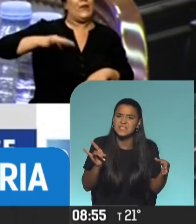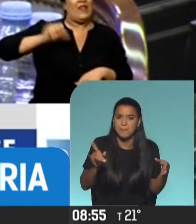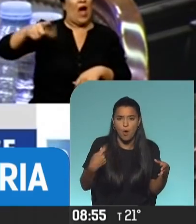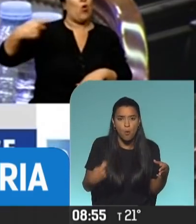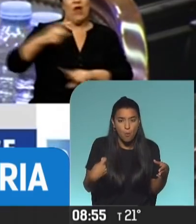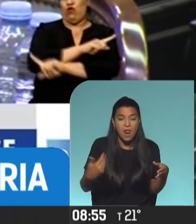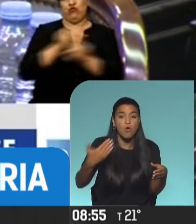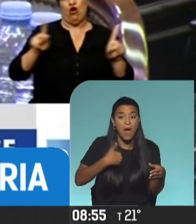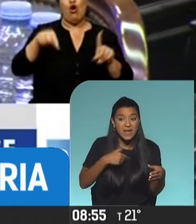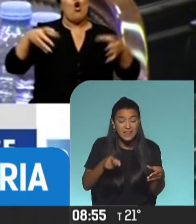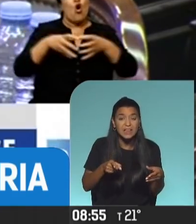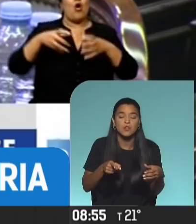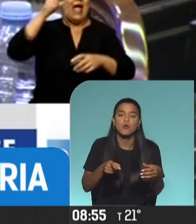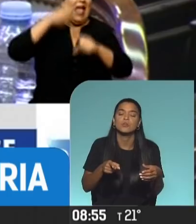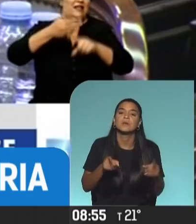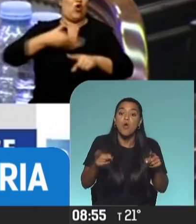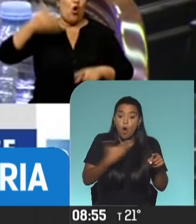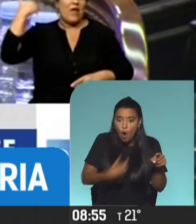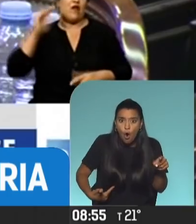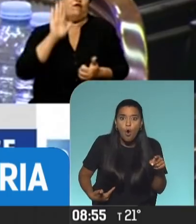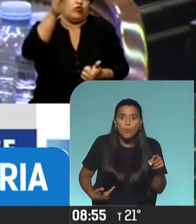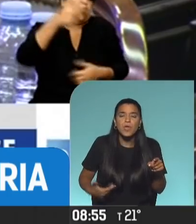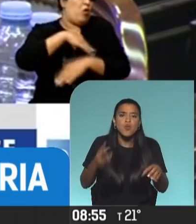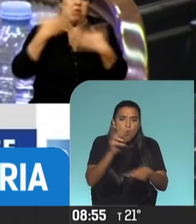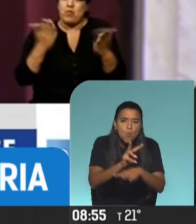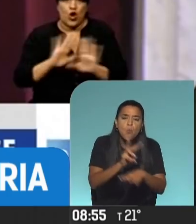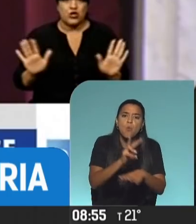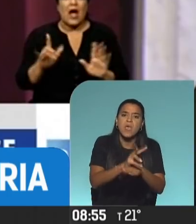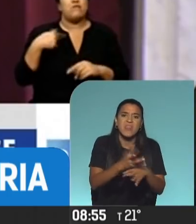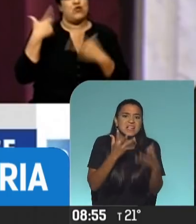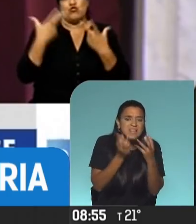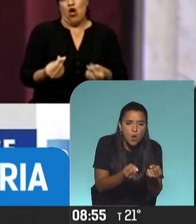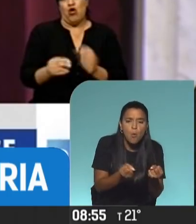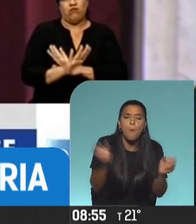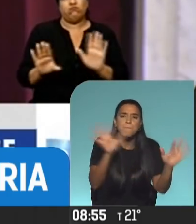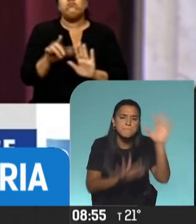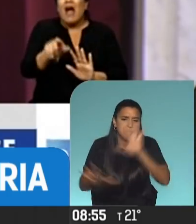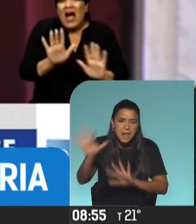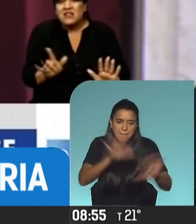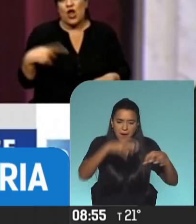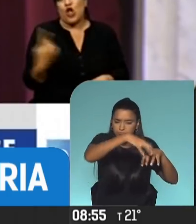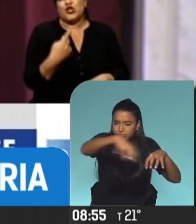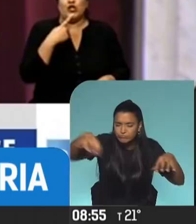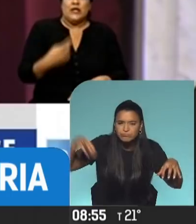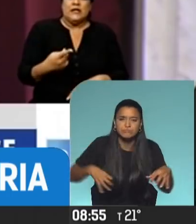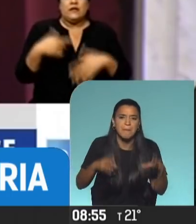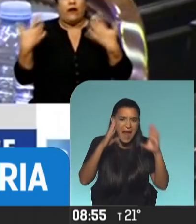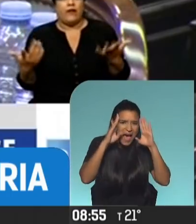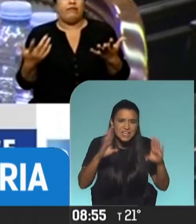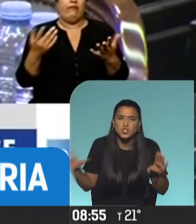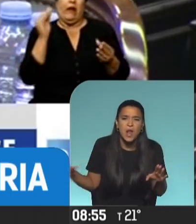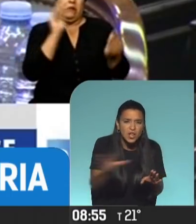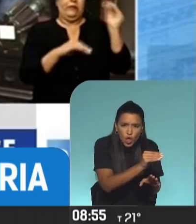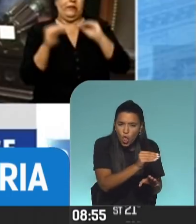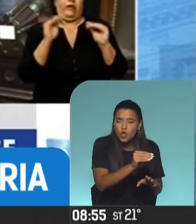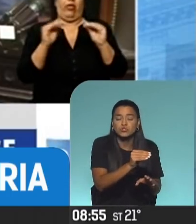argentinos, además de un gobierno que los ha cuidado de salud, que ha preparado su estructura sanitaria para atender a todos y cada uno